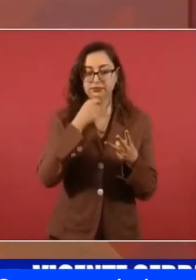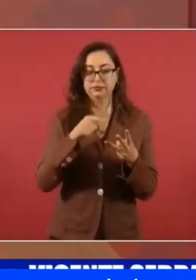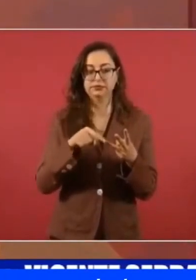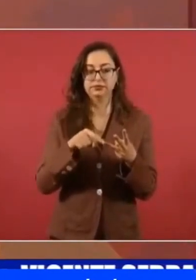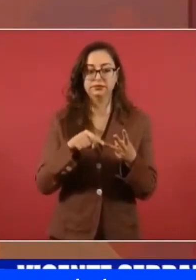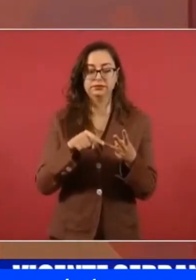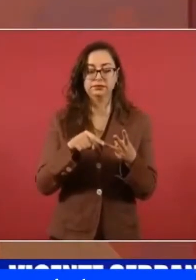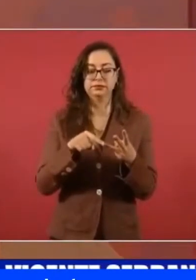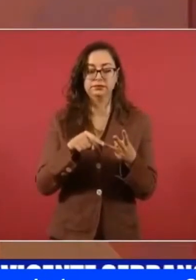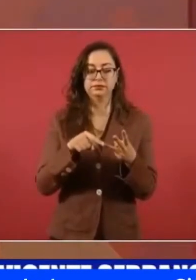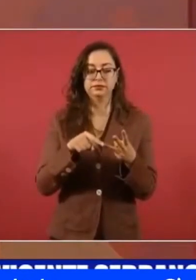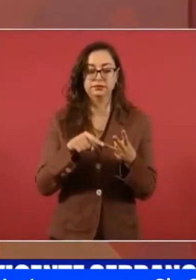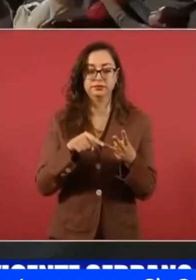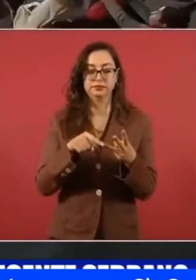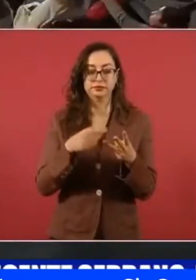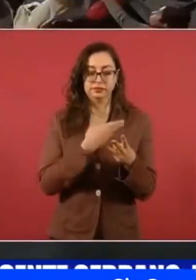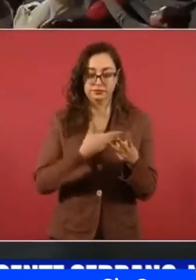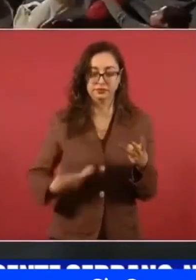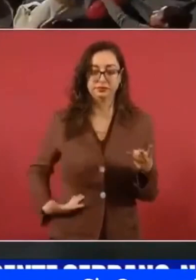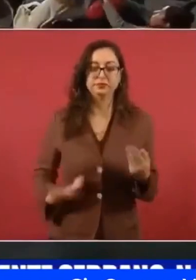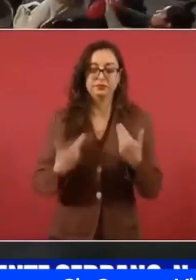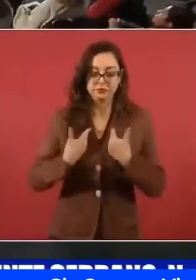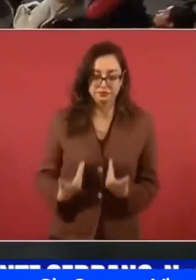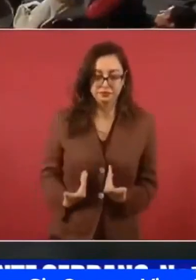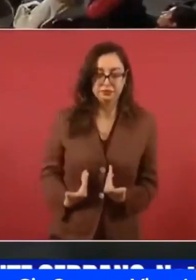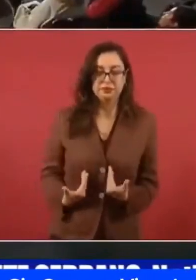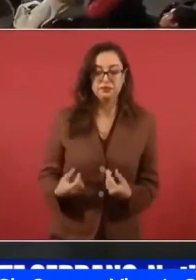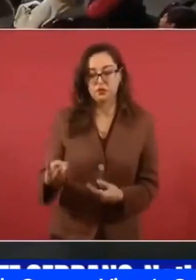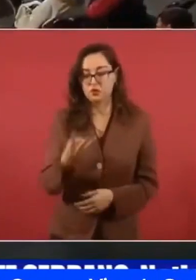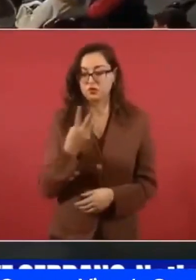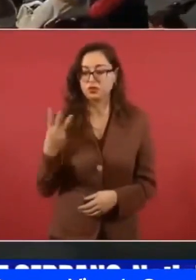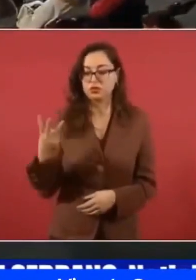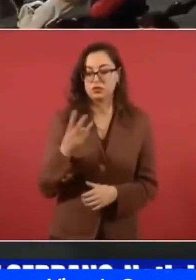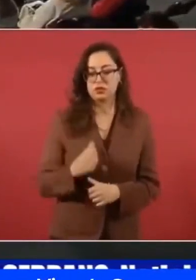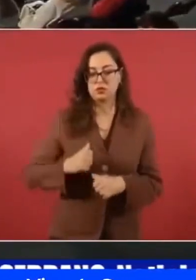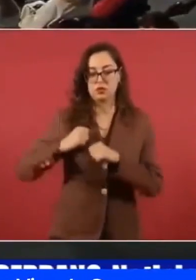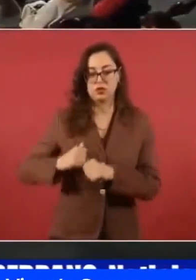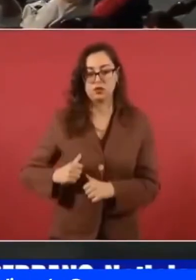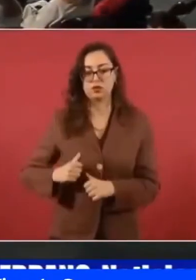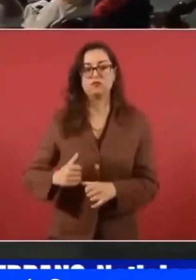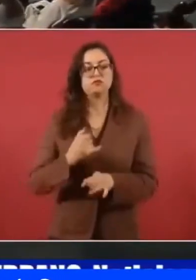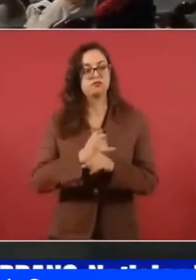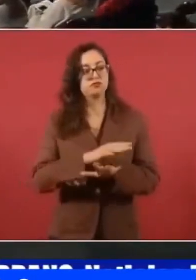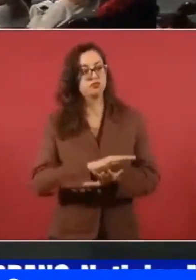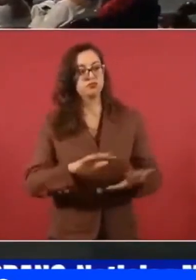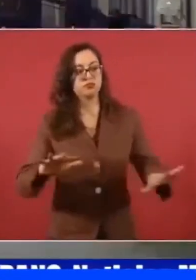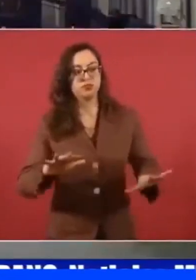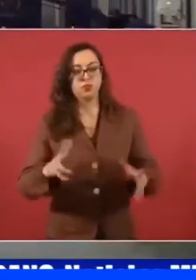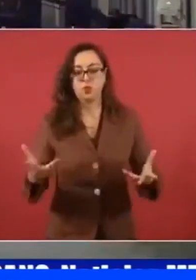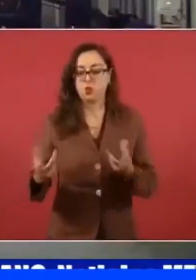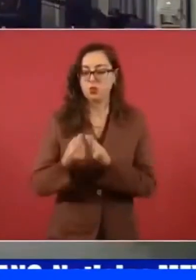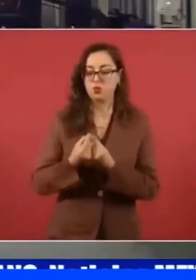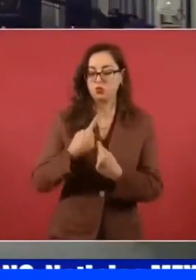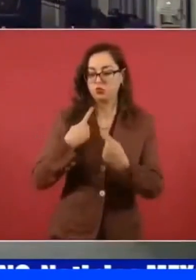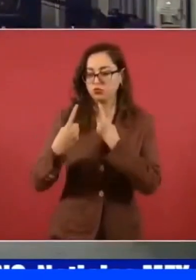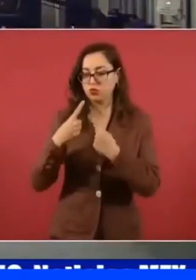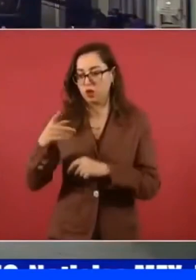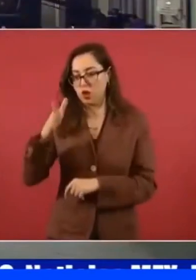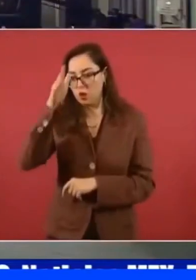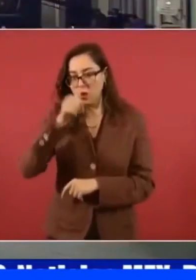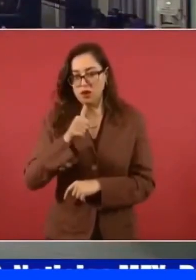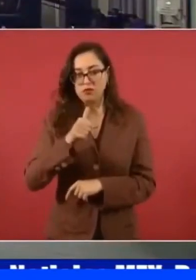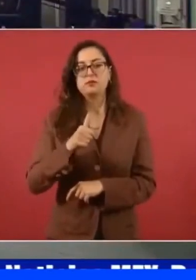con quien les está informando, de actuar de manera conjunta, porque si